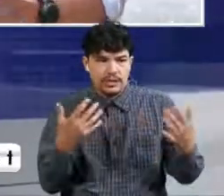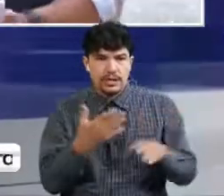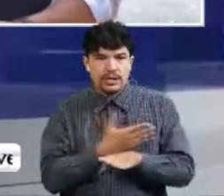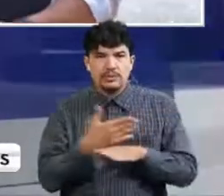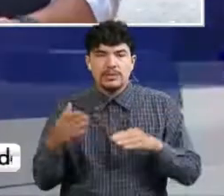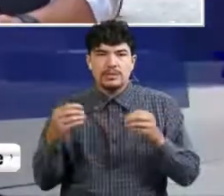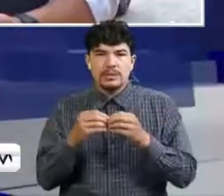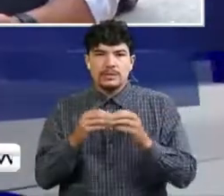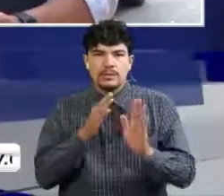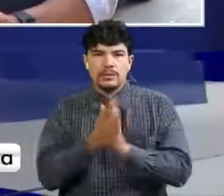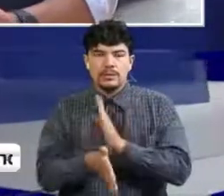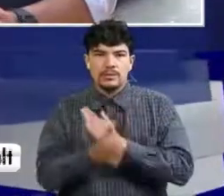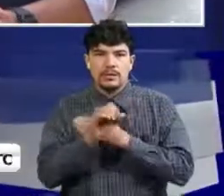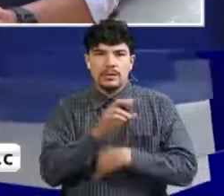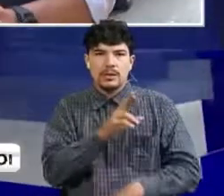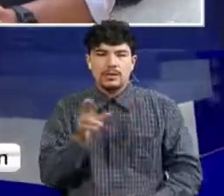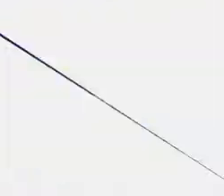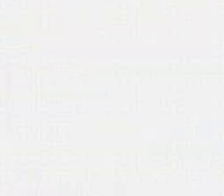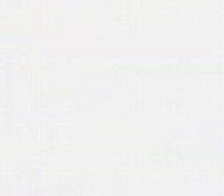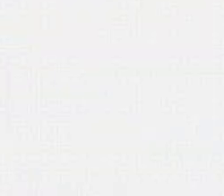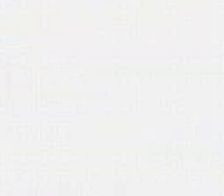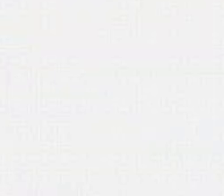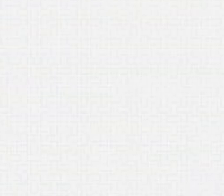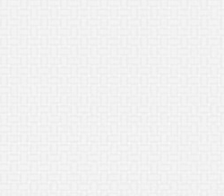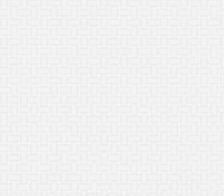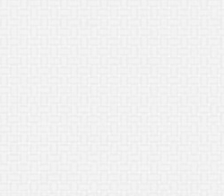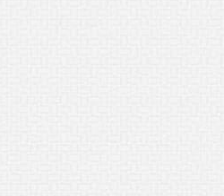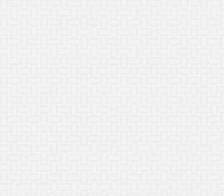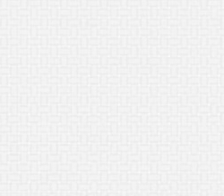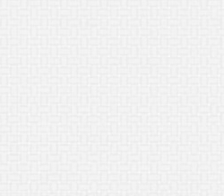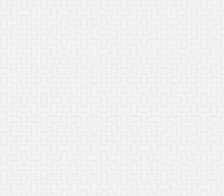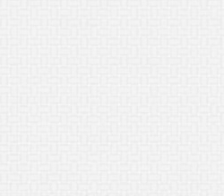continúen ustedes en estudio muy buenas tardes